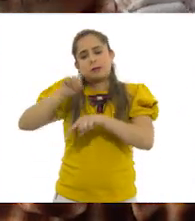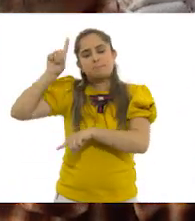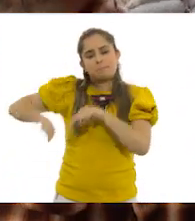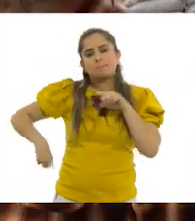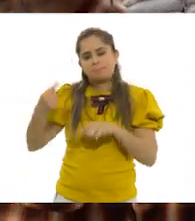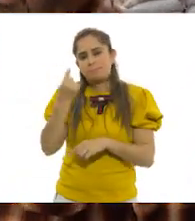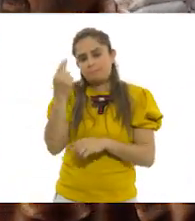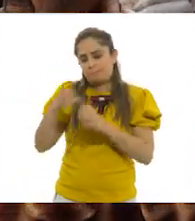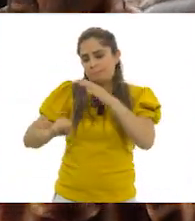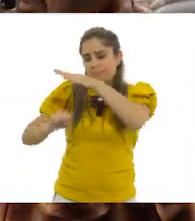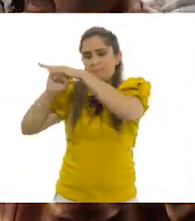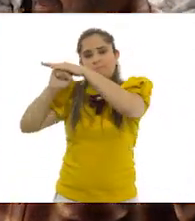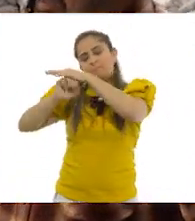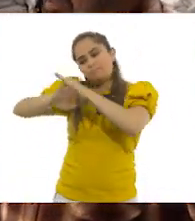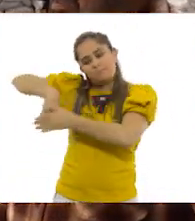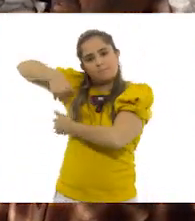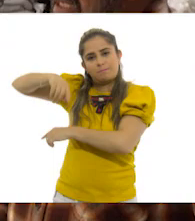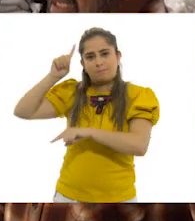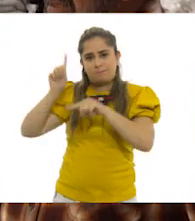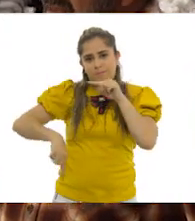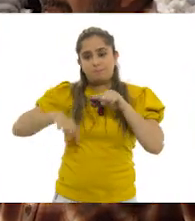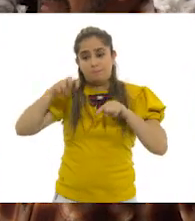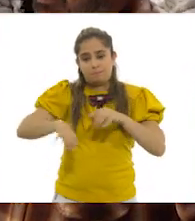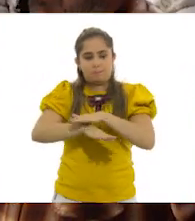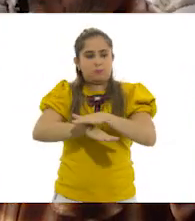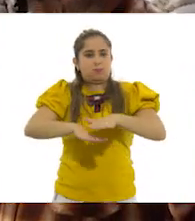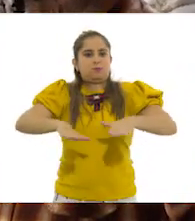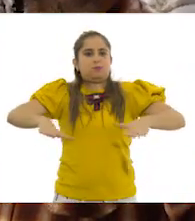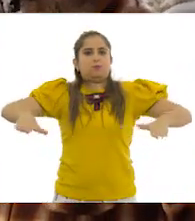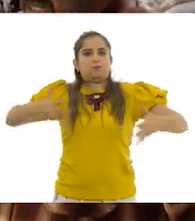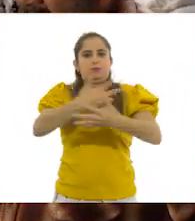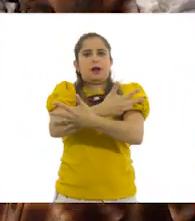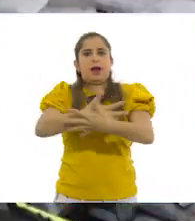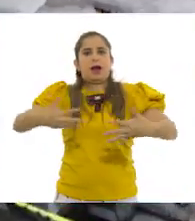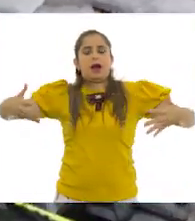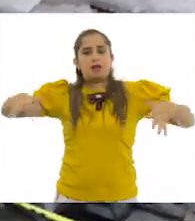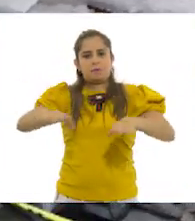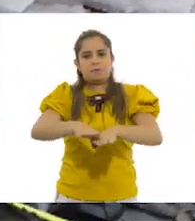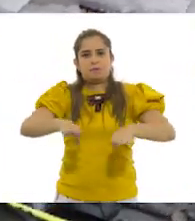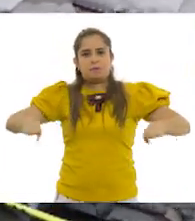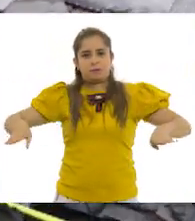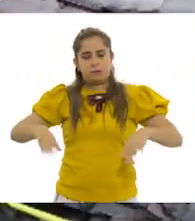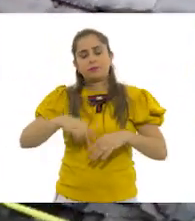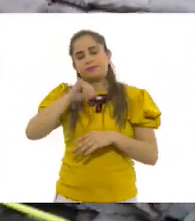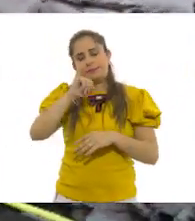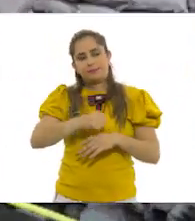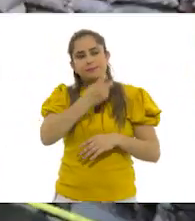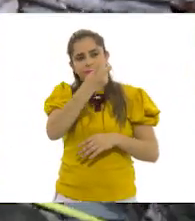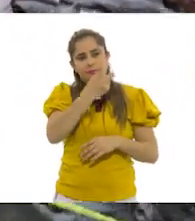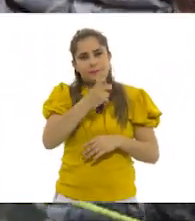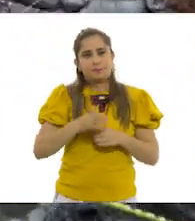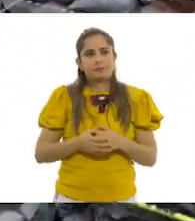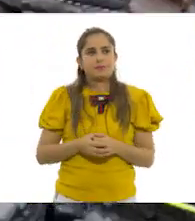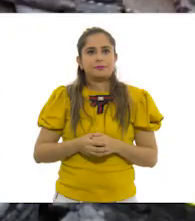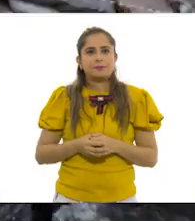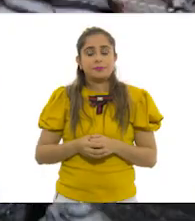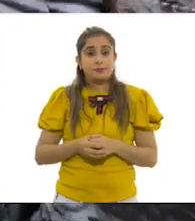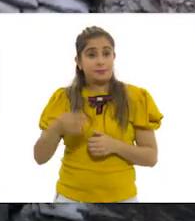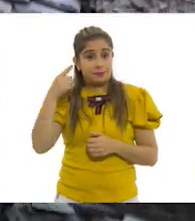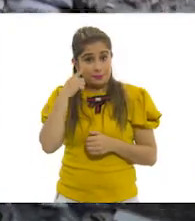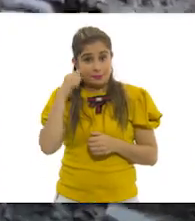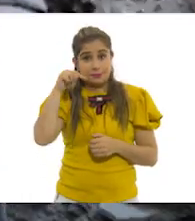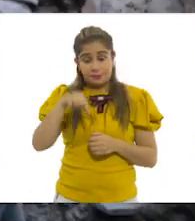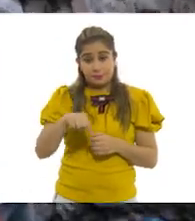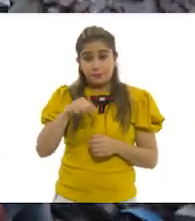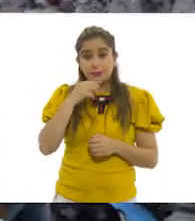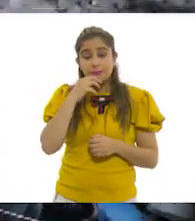eso se va a retirar. Y esto será entonces un espacio mucho más, de espacio más grande, ¿no? Sí, bueno, mira, aquí una vez que se